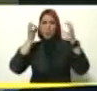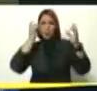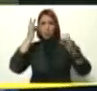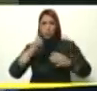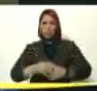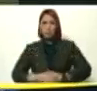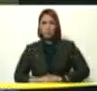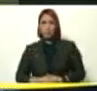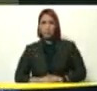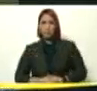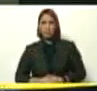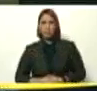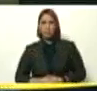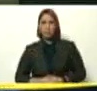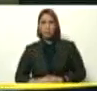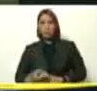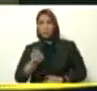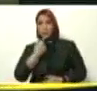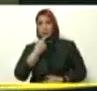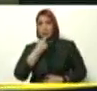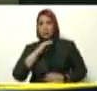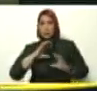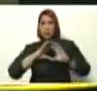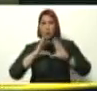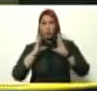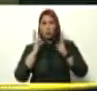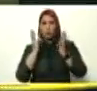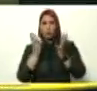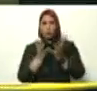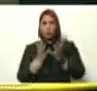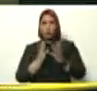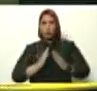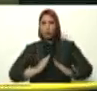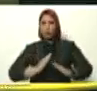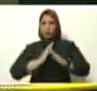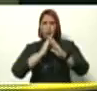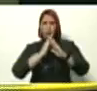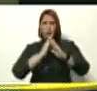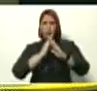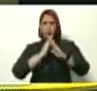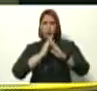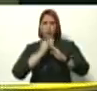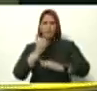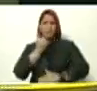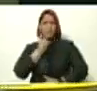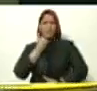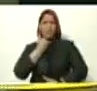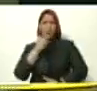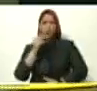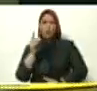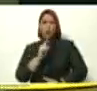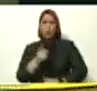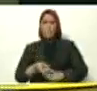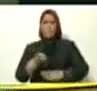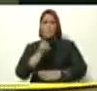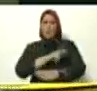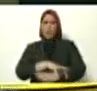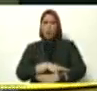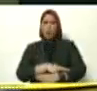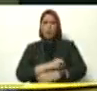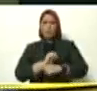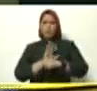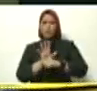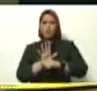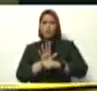la medicina mundial, que corta los síntomas para que no llegue a grave.